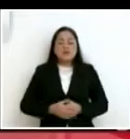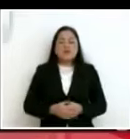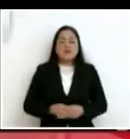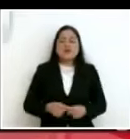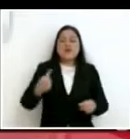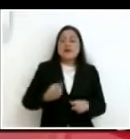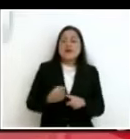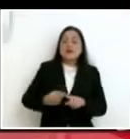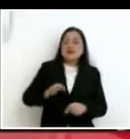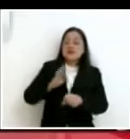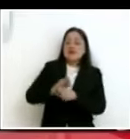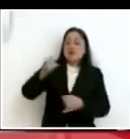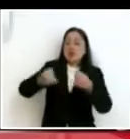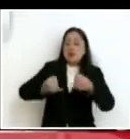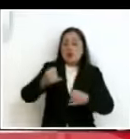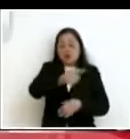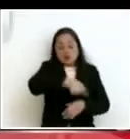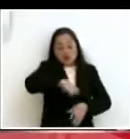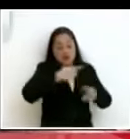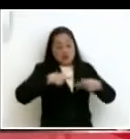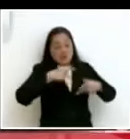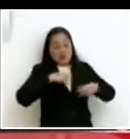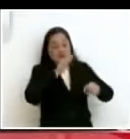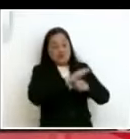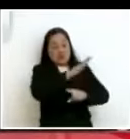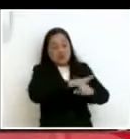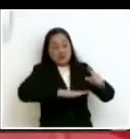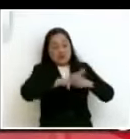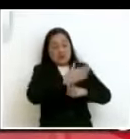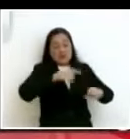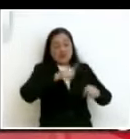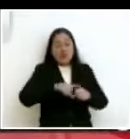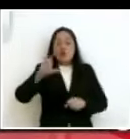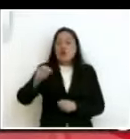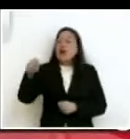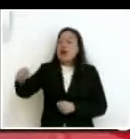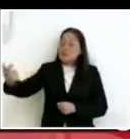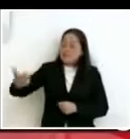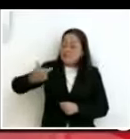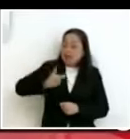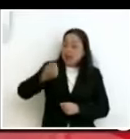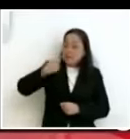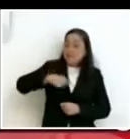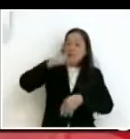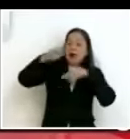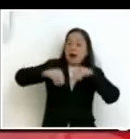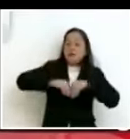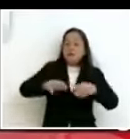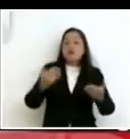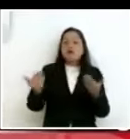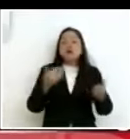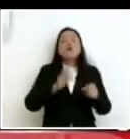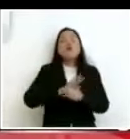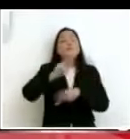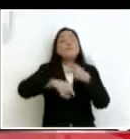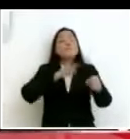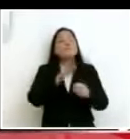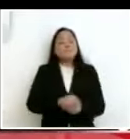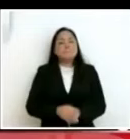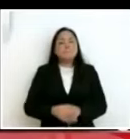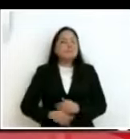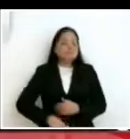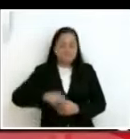este video en todas sus redes sociales, que activen la campanita de notificaciones y que nos regalen un like. Vamos a